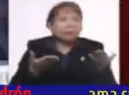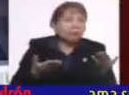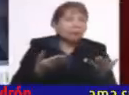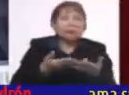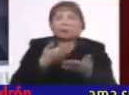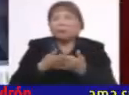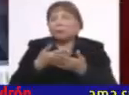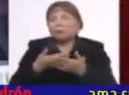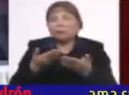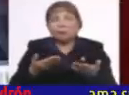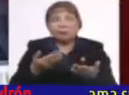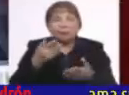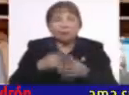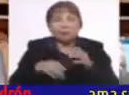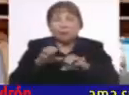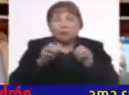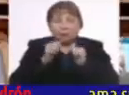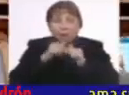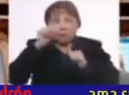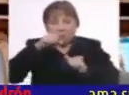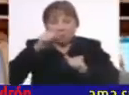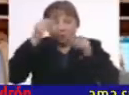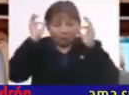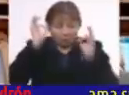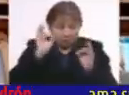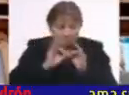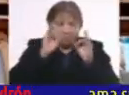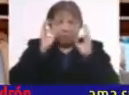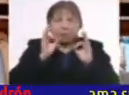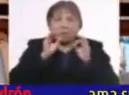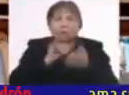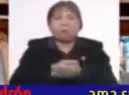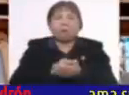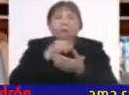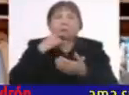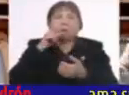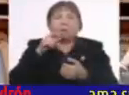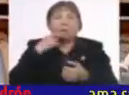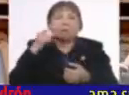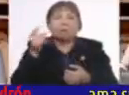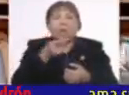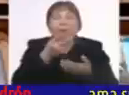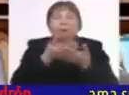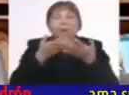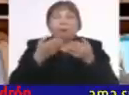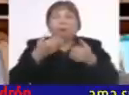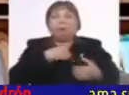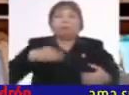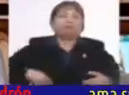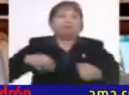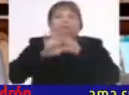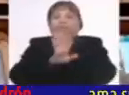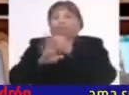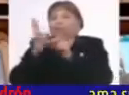alguna prueba algo que diga que que efectivamente esté ello solamente quiere un ministro kevin